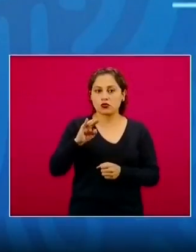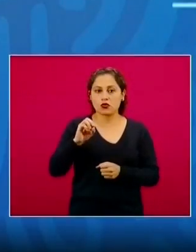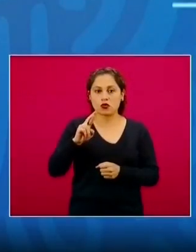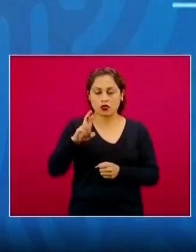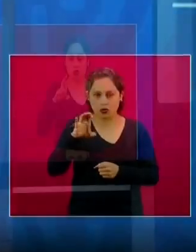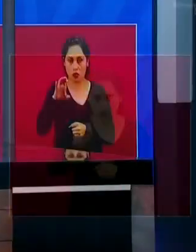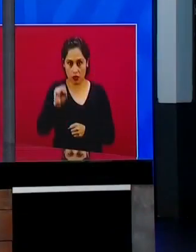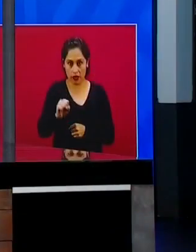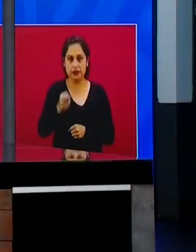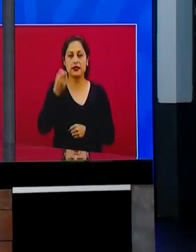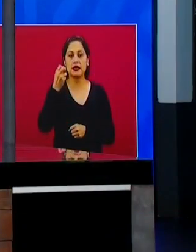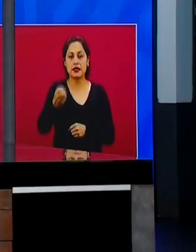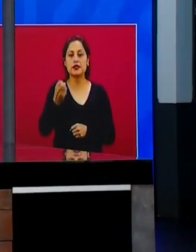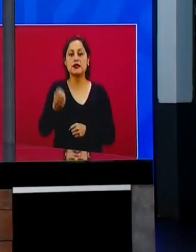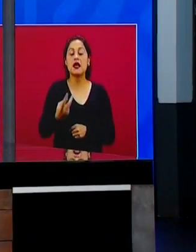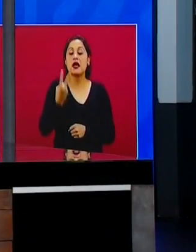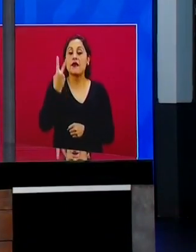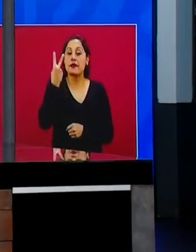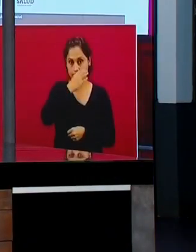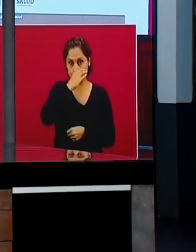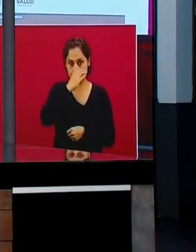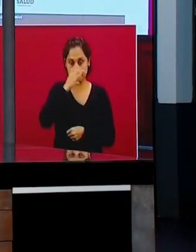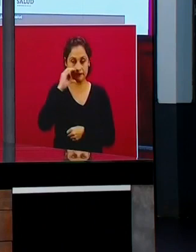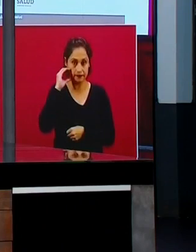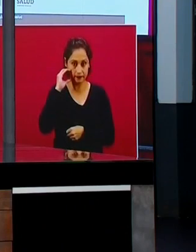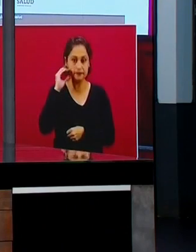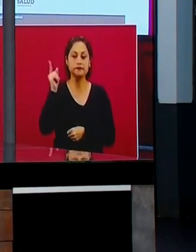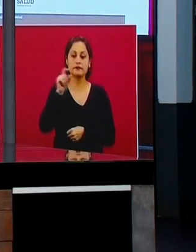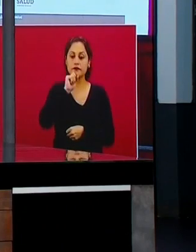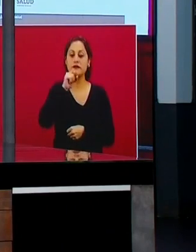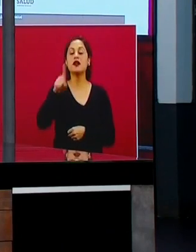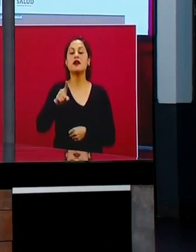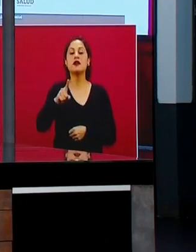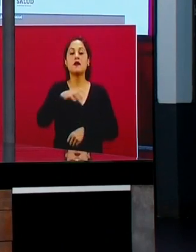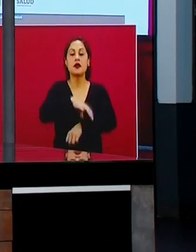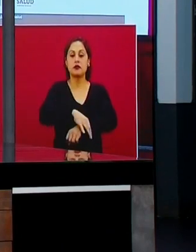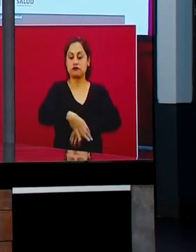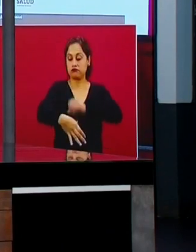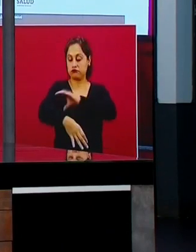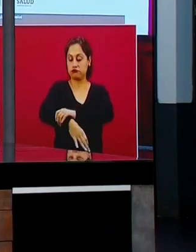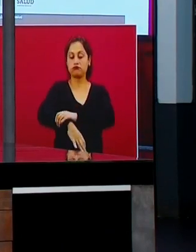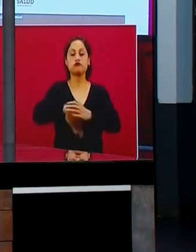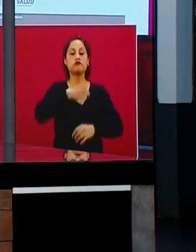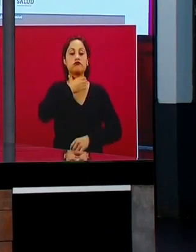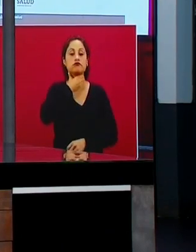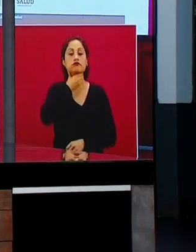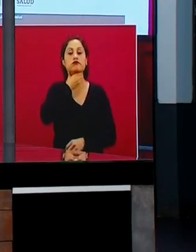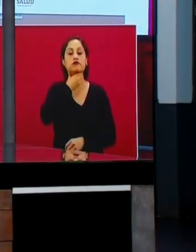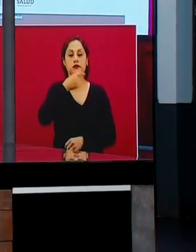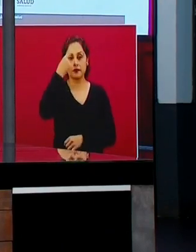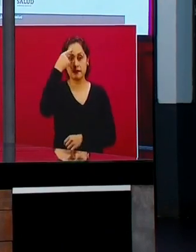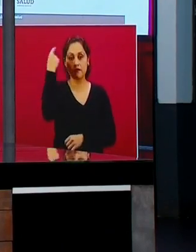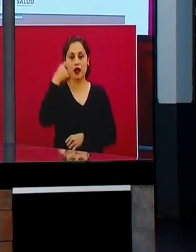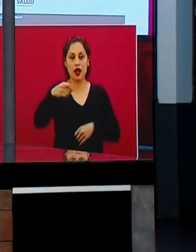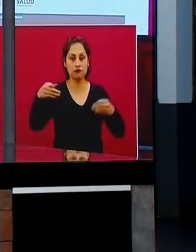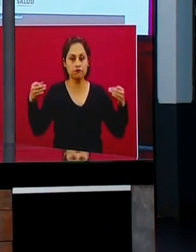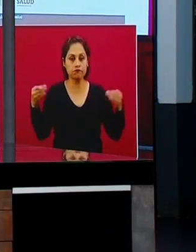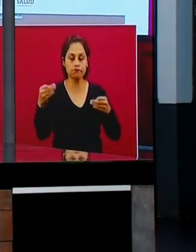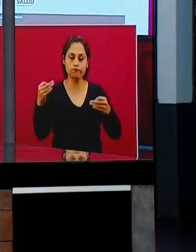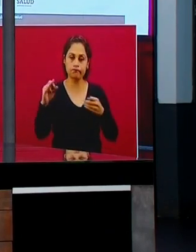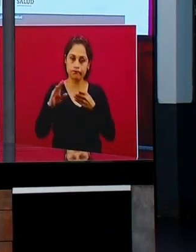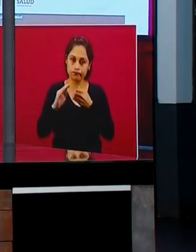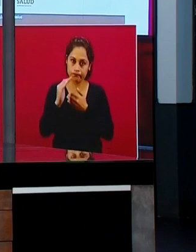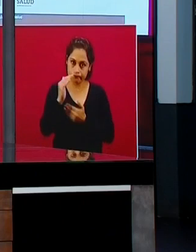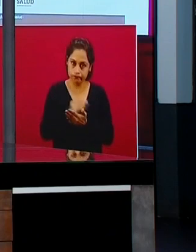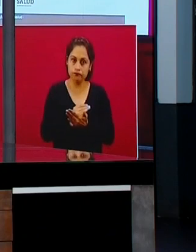pacientes, sino porque no había suficientes y que hay que esperar 15 días a que lleguen las otras para ver qué onda y a ver si te toca